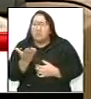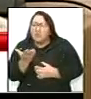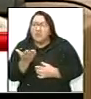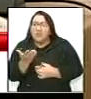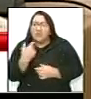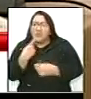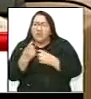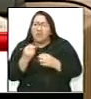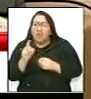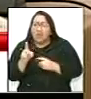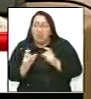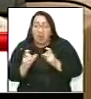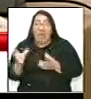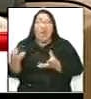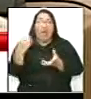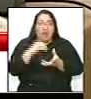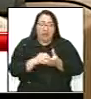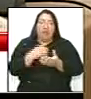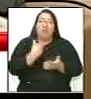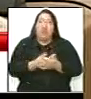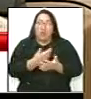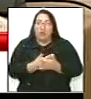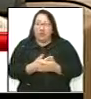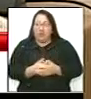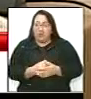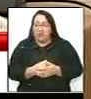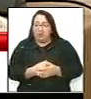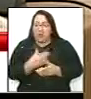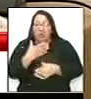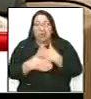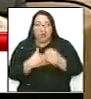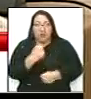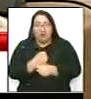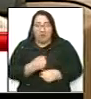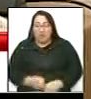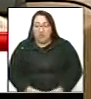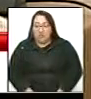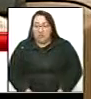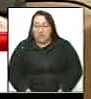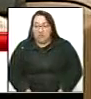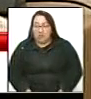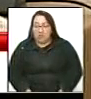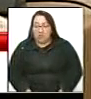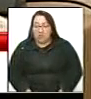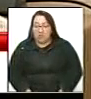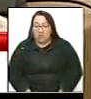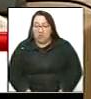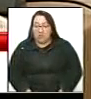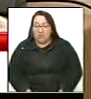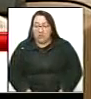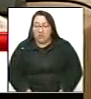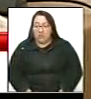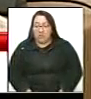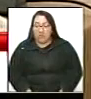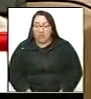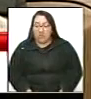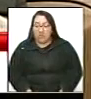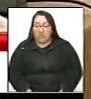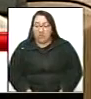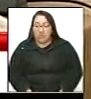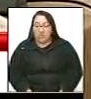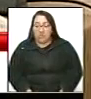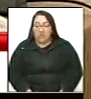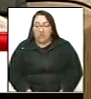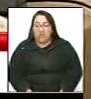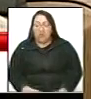una declaración de un colaborador eficaz como medio probatorio, es que se ha venido trabajando. En todo caso, la Secretaría Técnica se permite sugerir